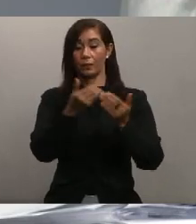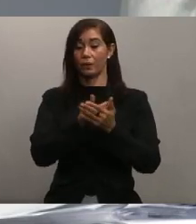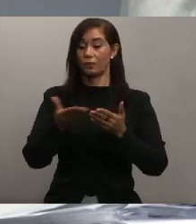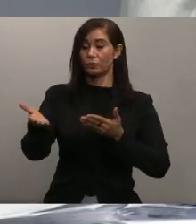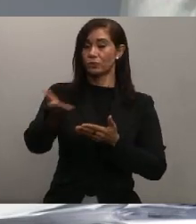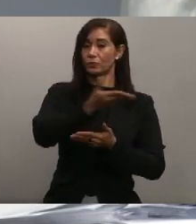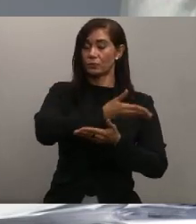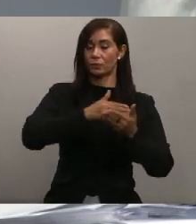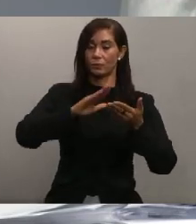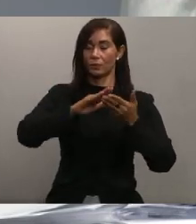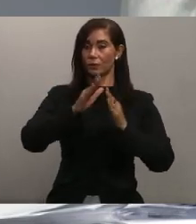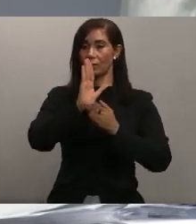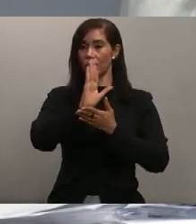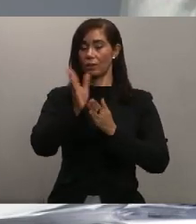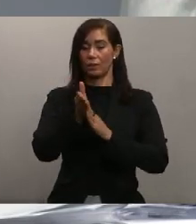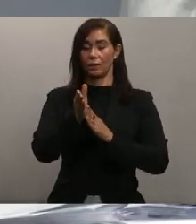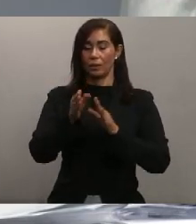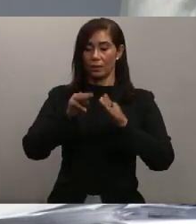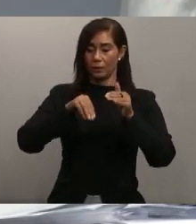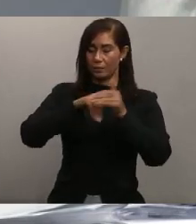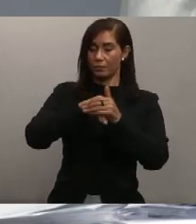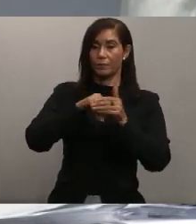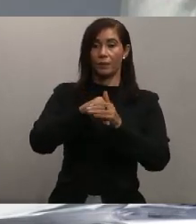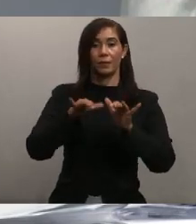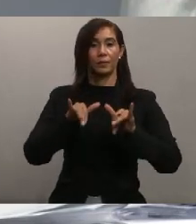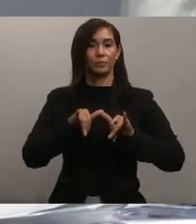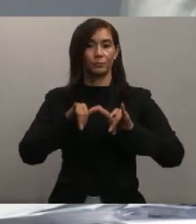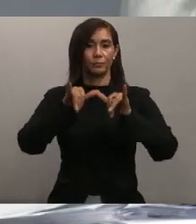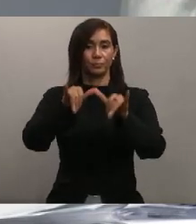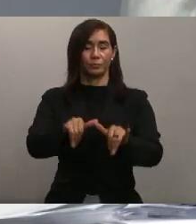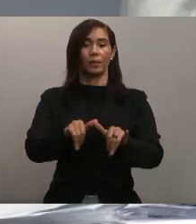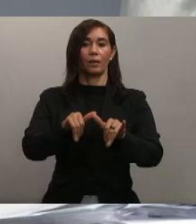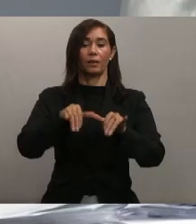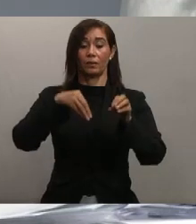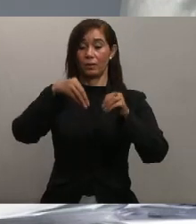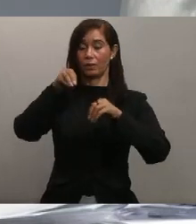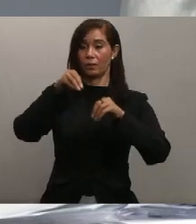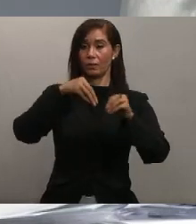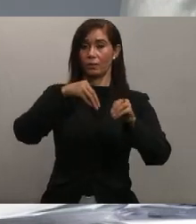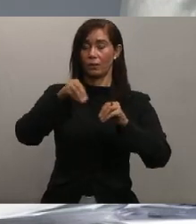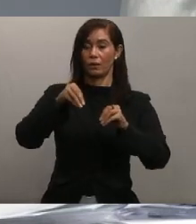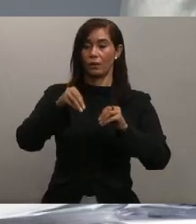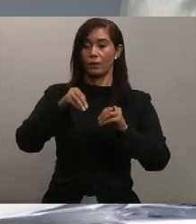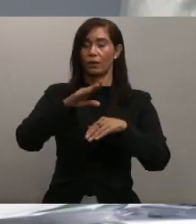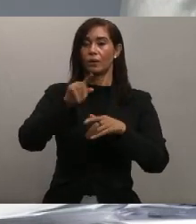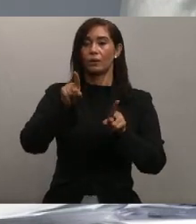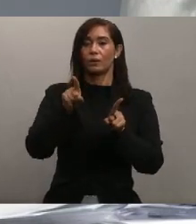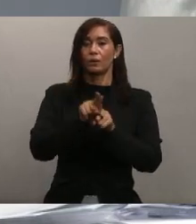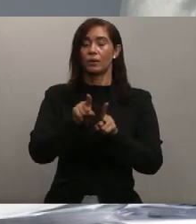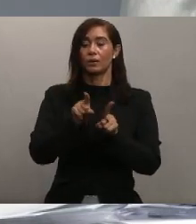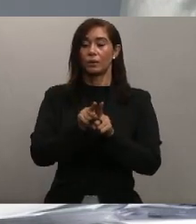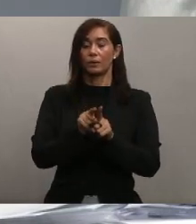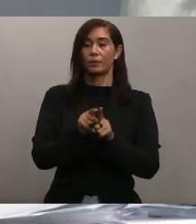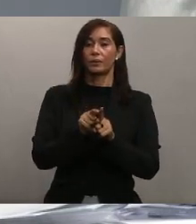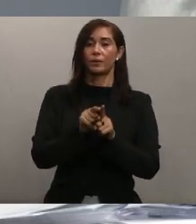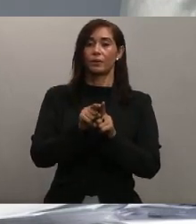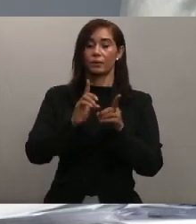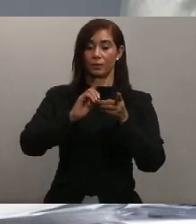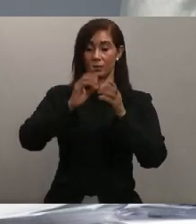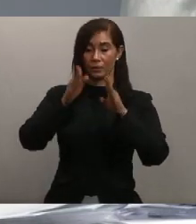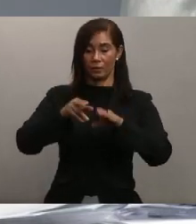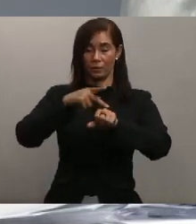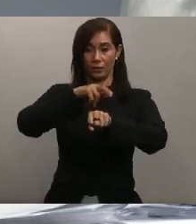la población, bancos, supermercados, colmados, así como a las